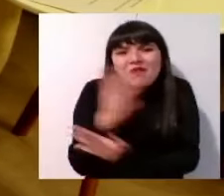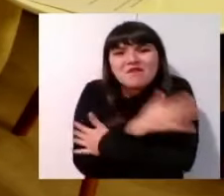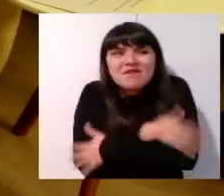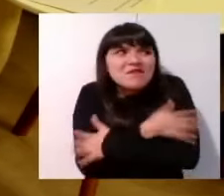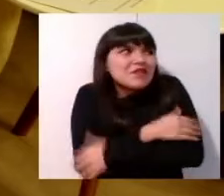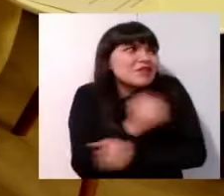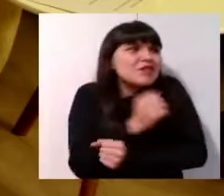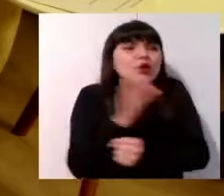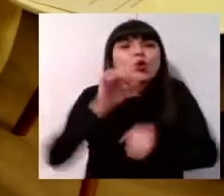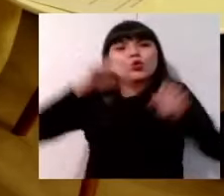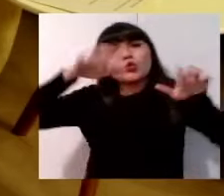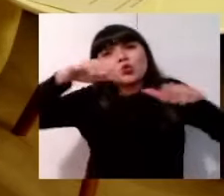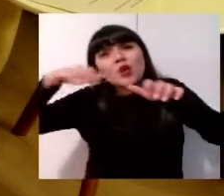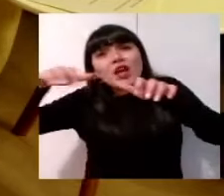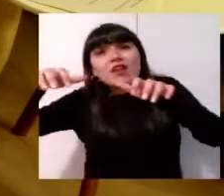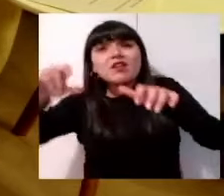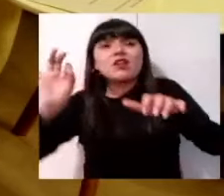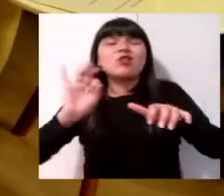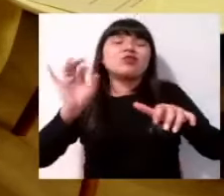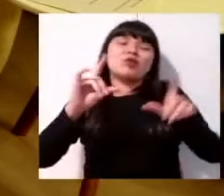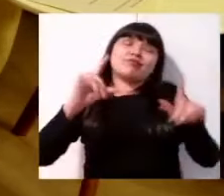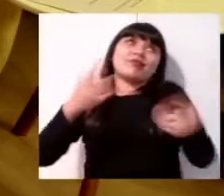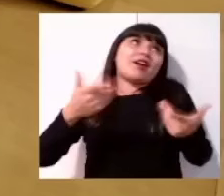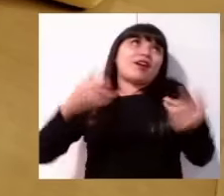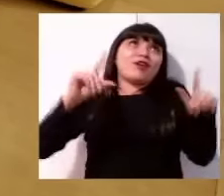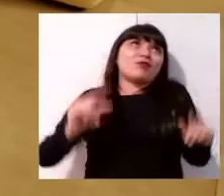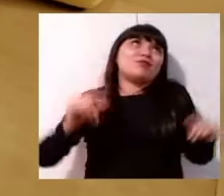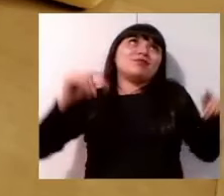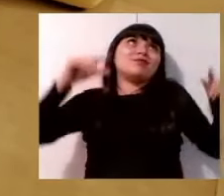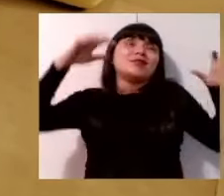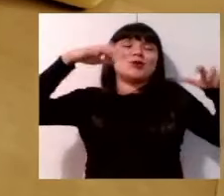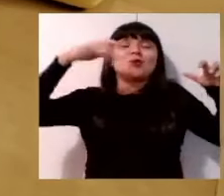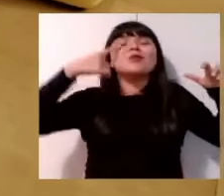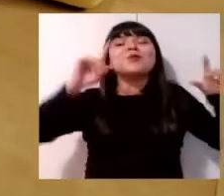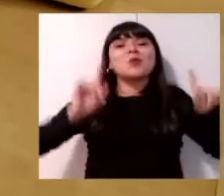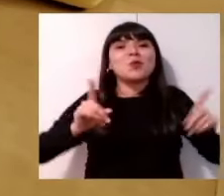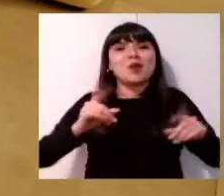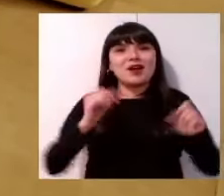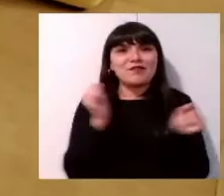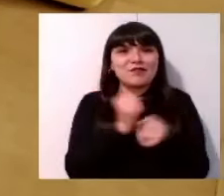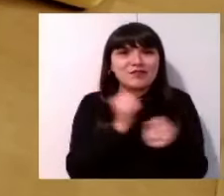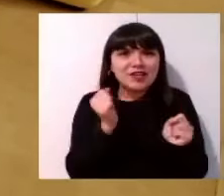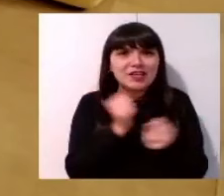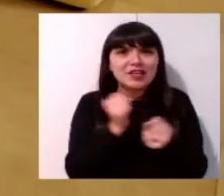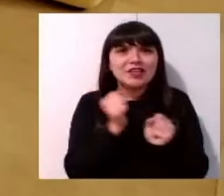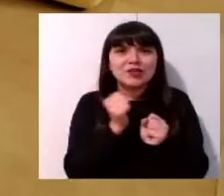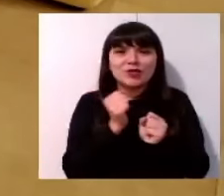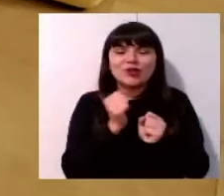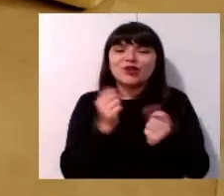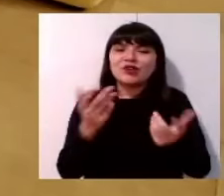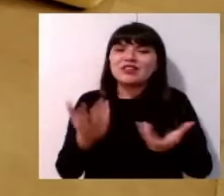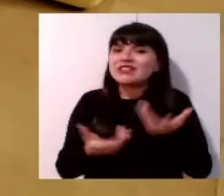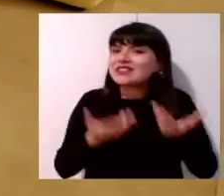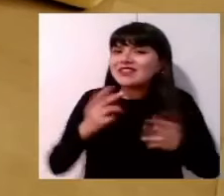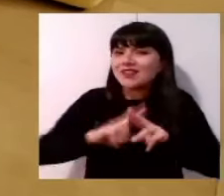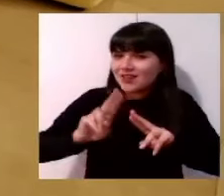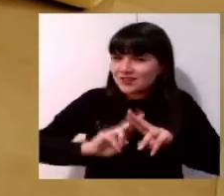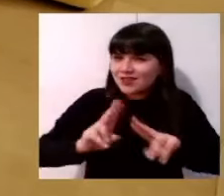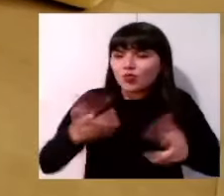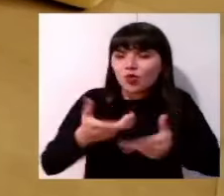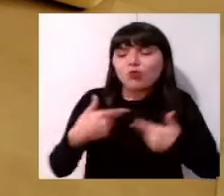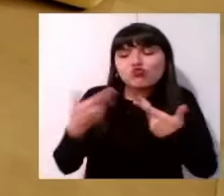poco ahora, pero bueno, pero en general por el frío tienen más resfríos y uno dice, bueno, mejor que no. ¿Qué hacemos para cansarlo? Mira, es que en el